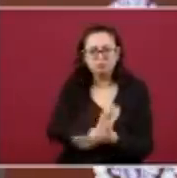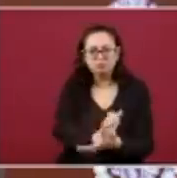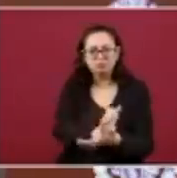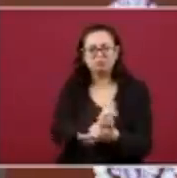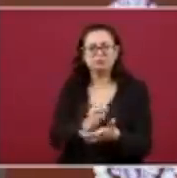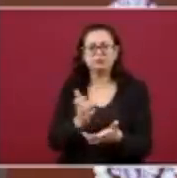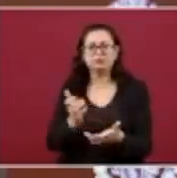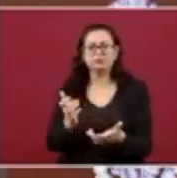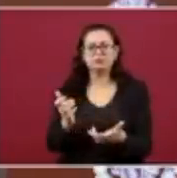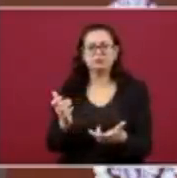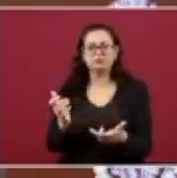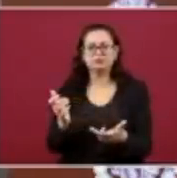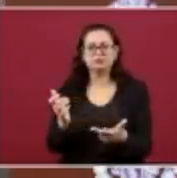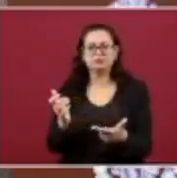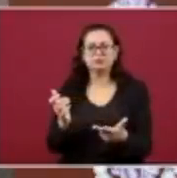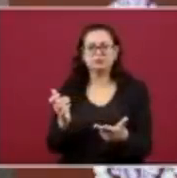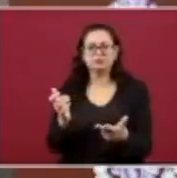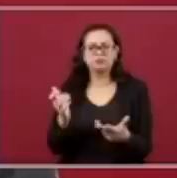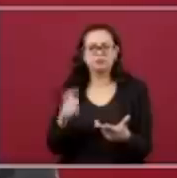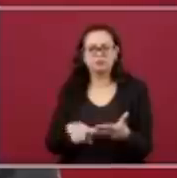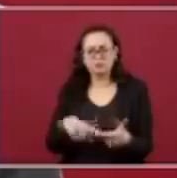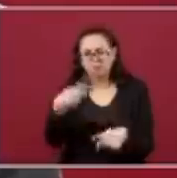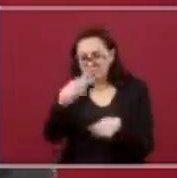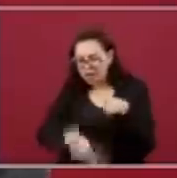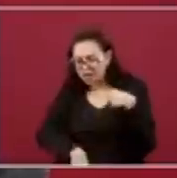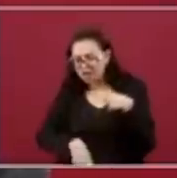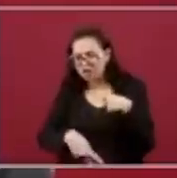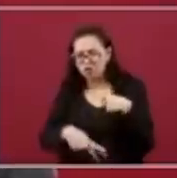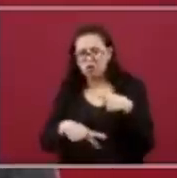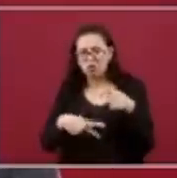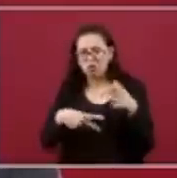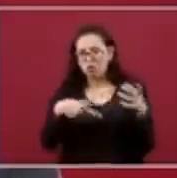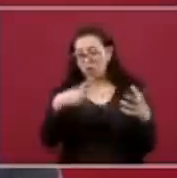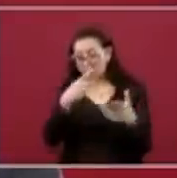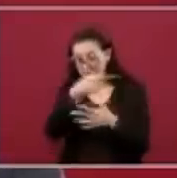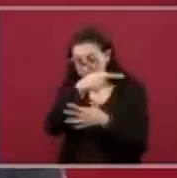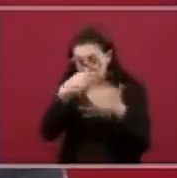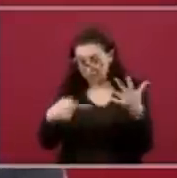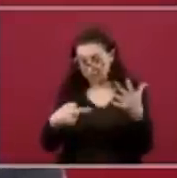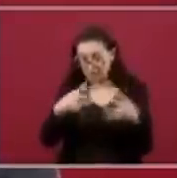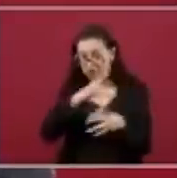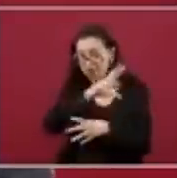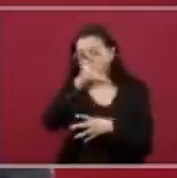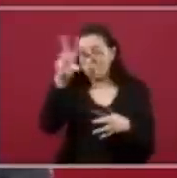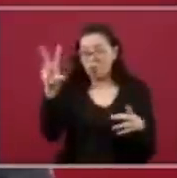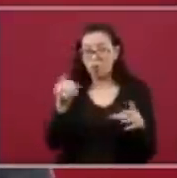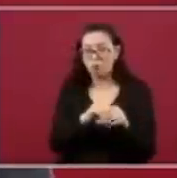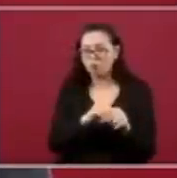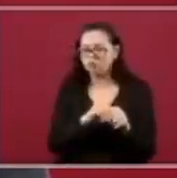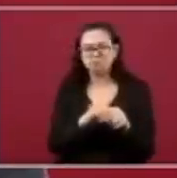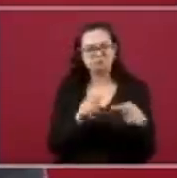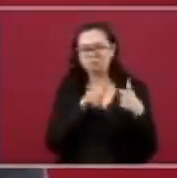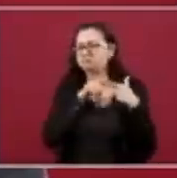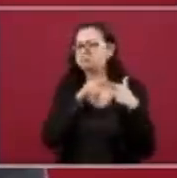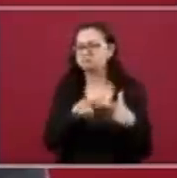discriminadas, en riesgo, todo eso se mantiene.